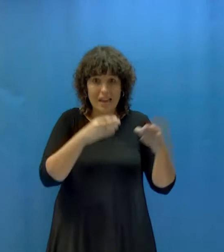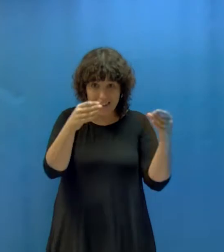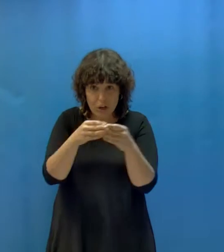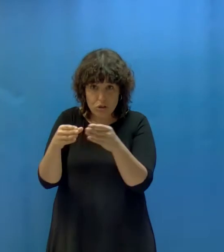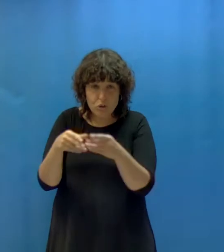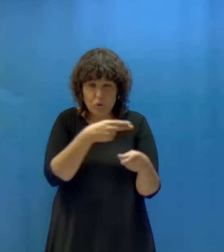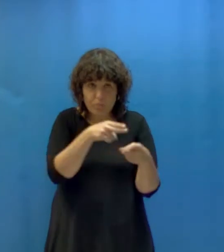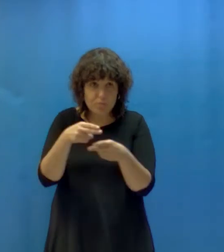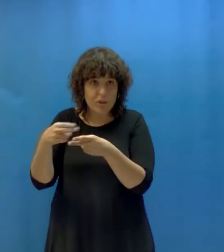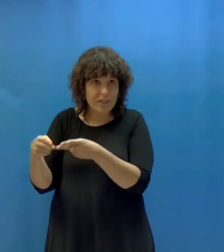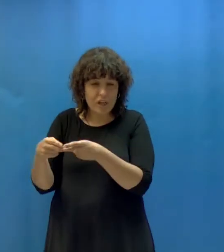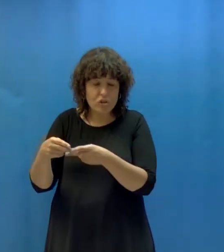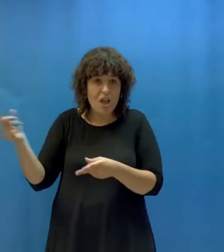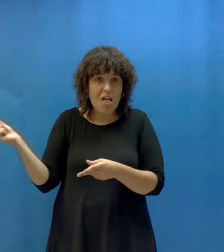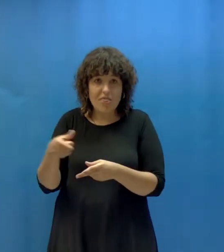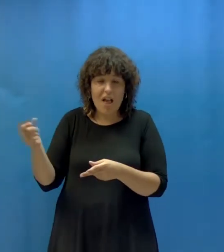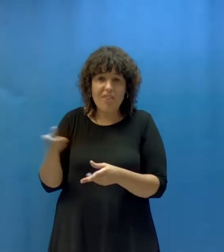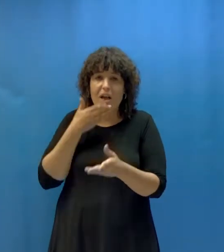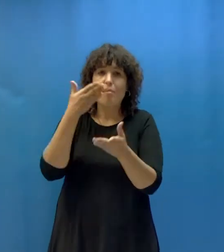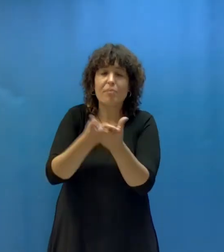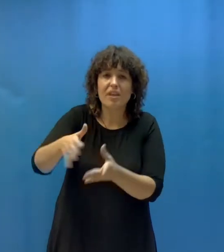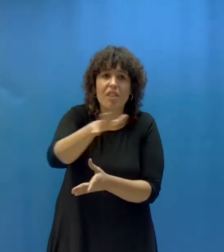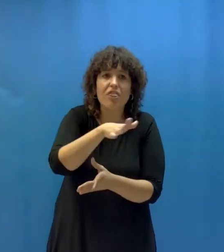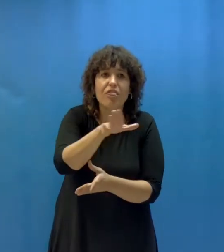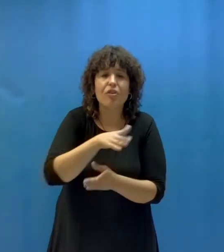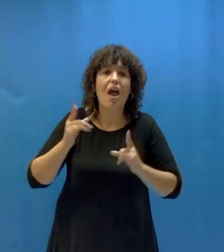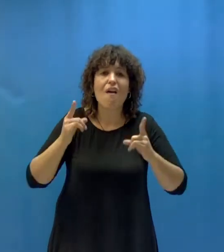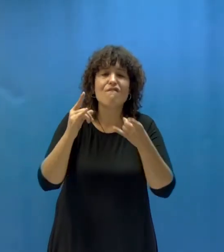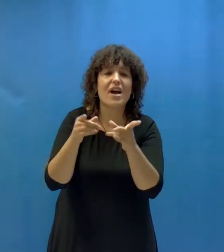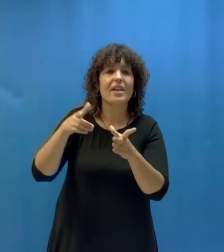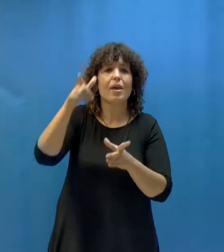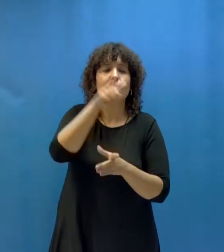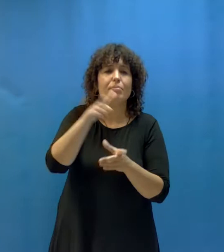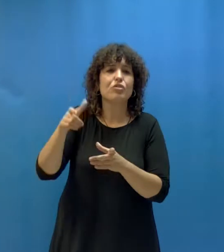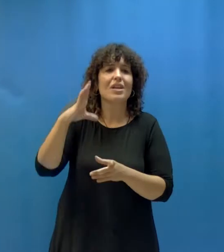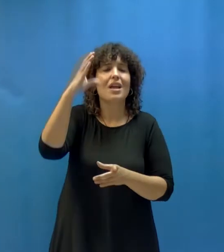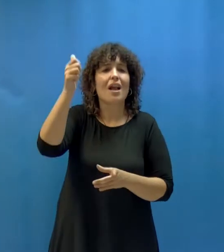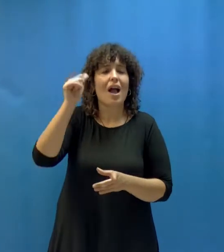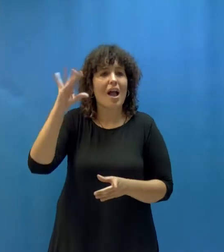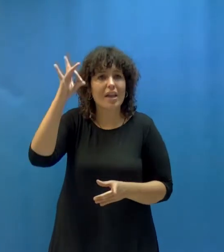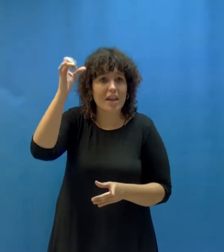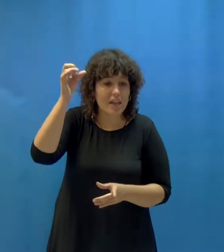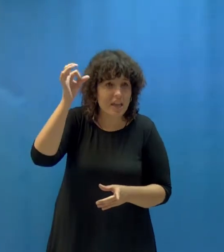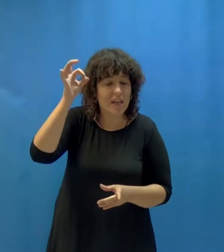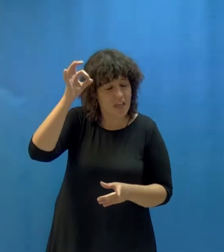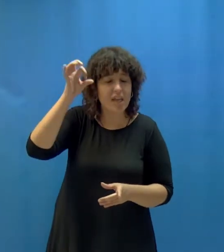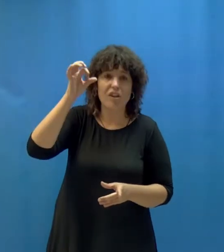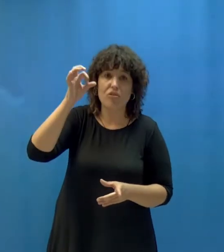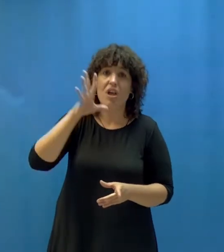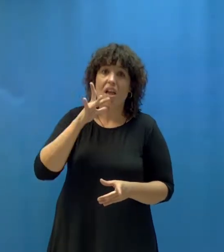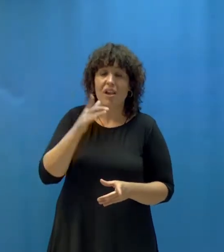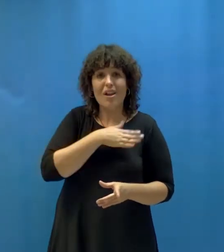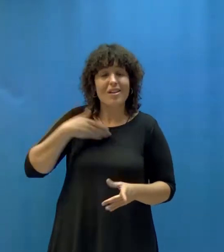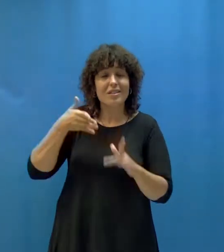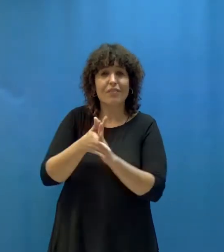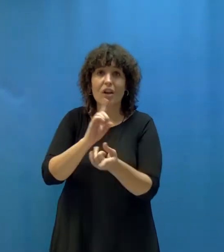que se realice en el Valle de los Caídos y que la Comisión de Expertos ha aconsejado, en lugar de destruirlo, dotarlo de un nuevo significado. Pues eso,